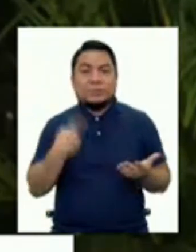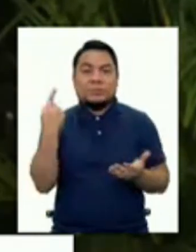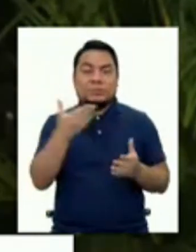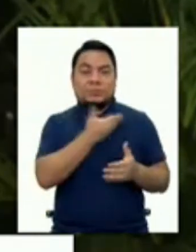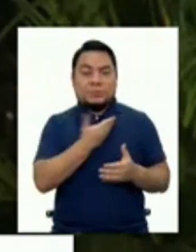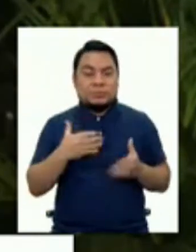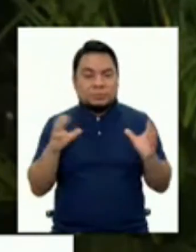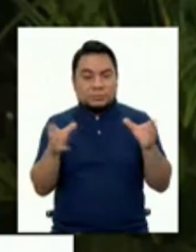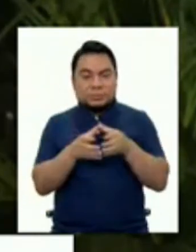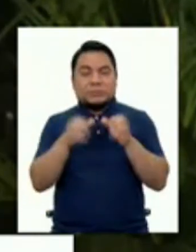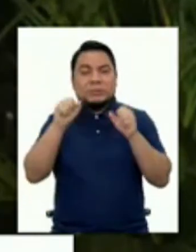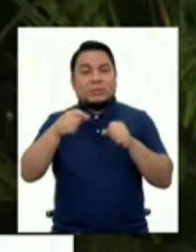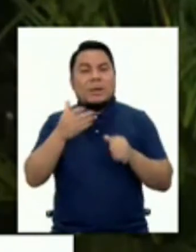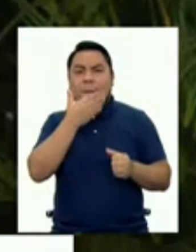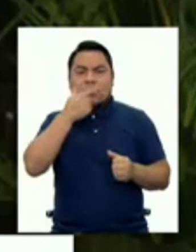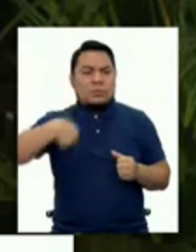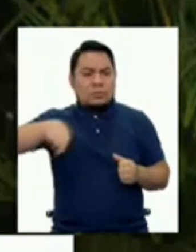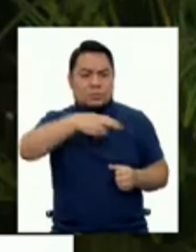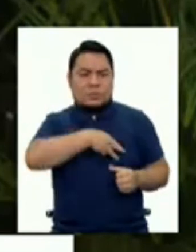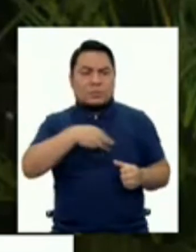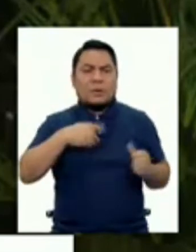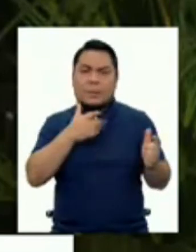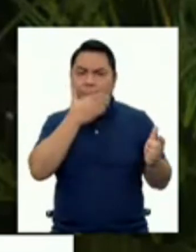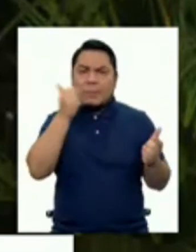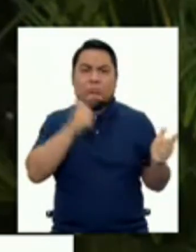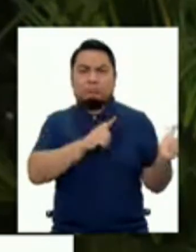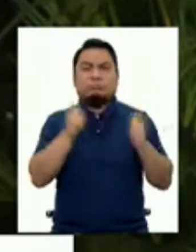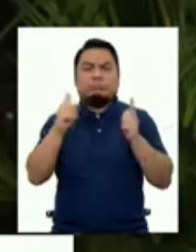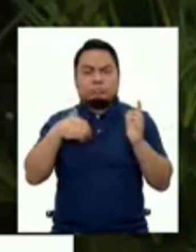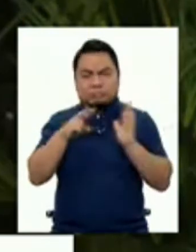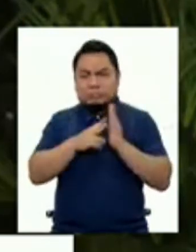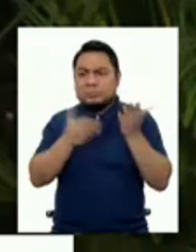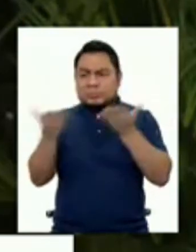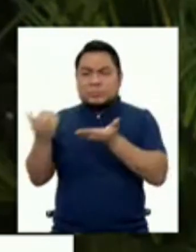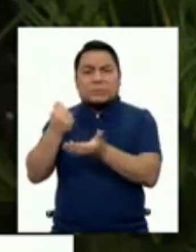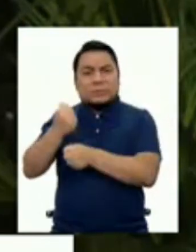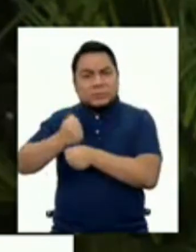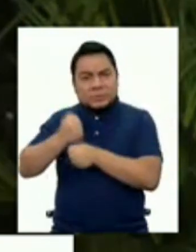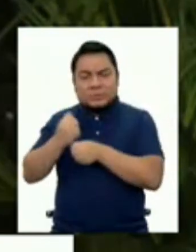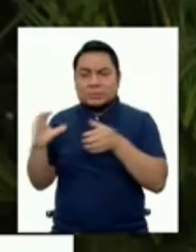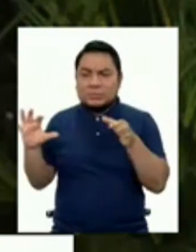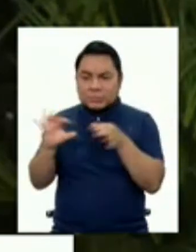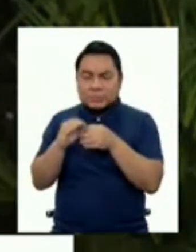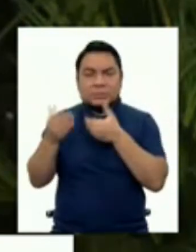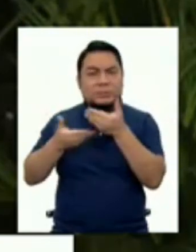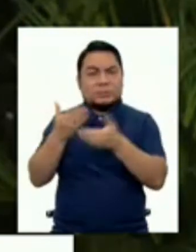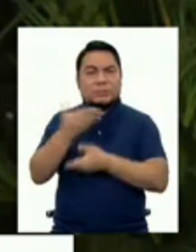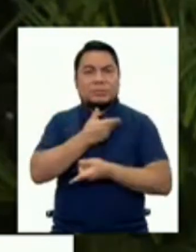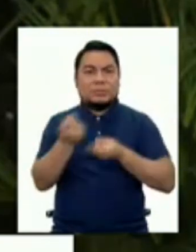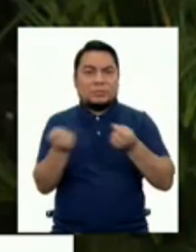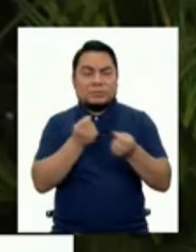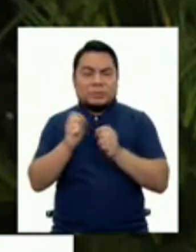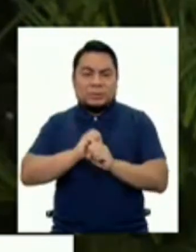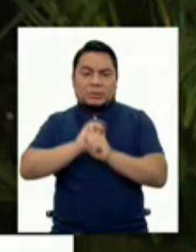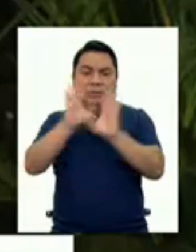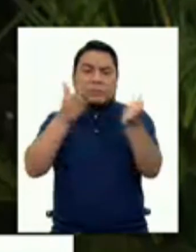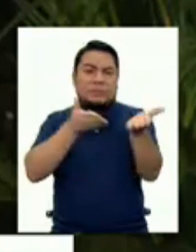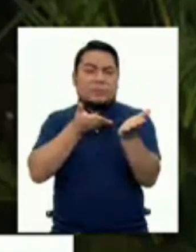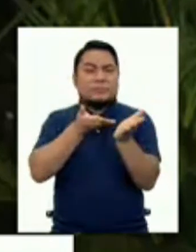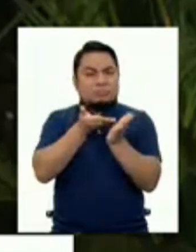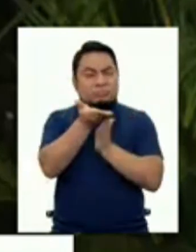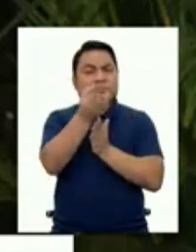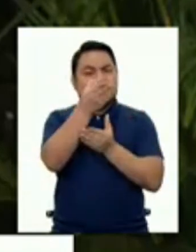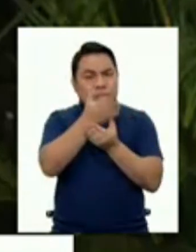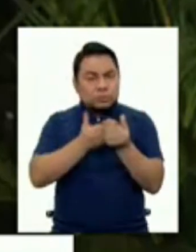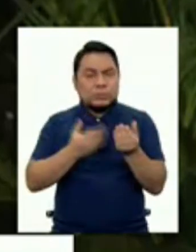Ejecutivo, tenemos la mejor disposición para fortalecer nuestra democracia a través de un ejercicio de gobierno transparente,